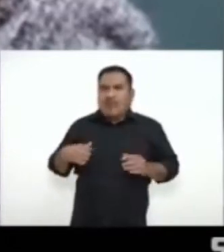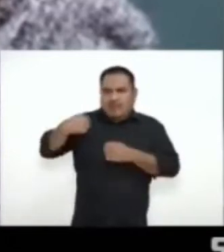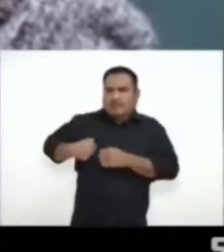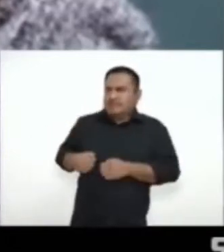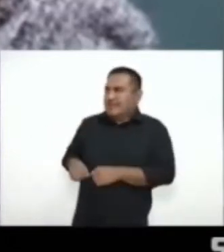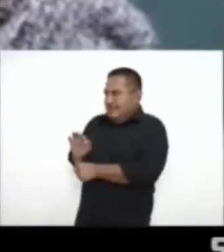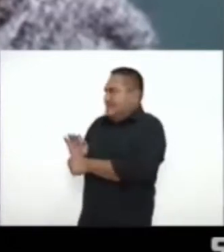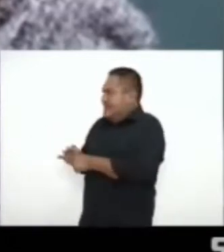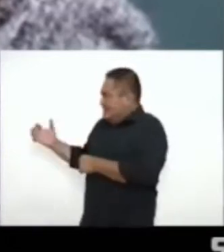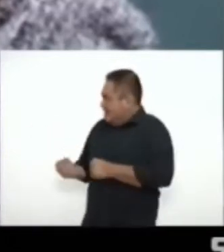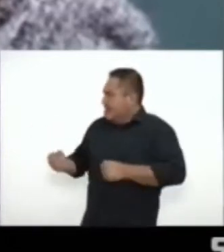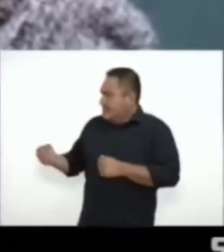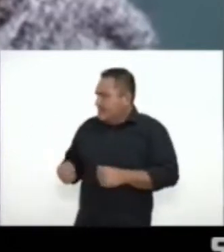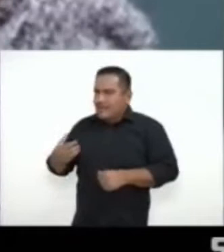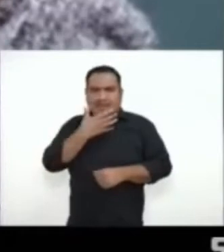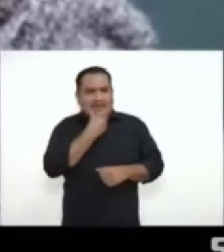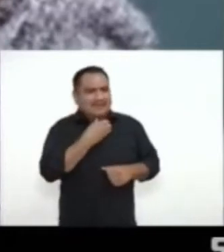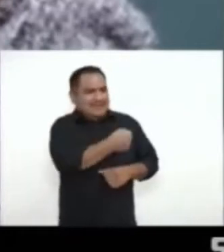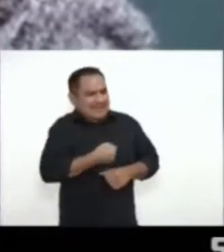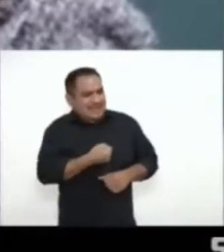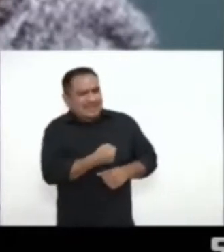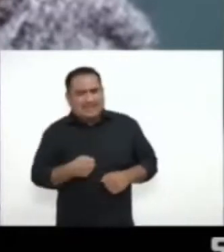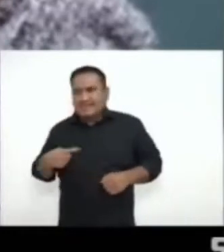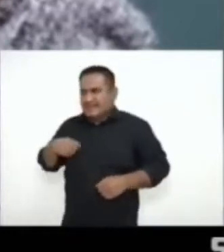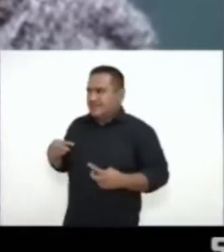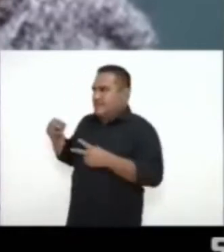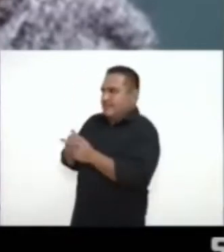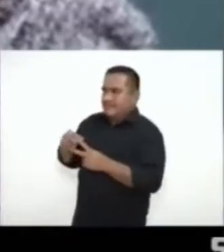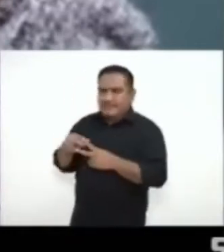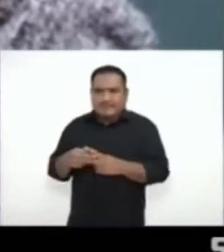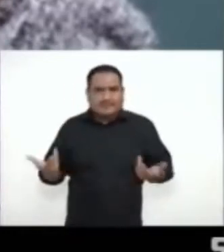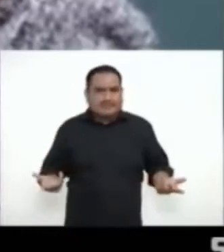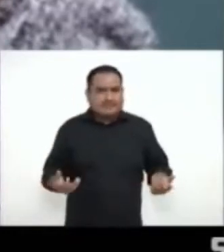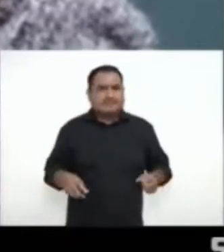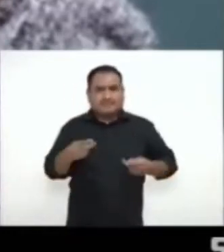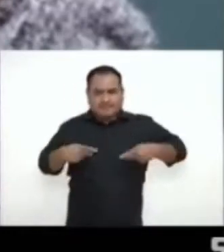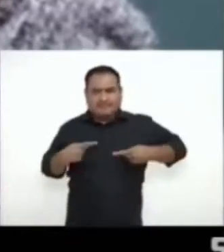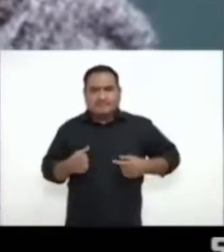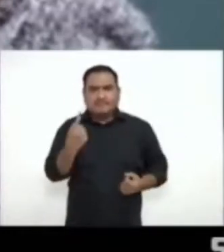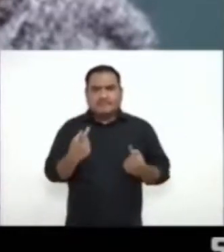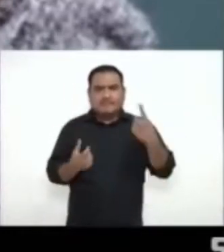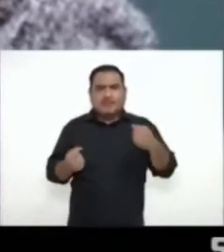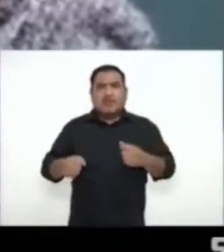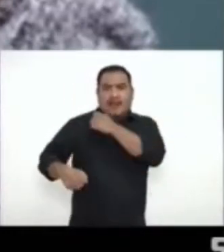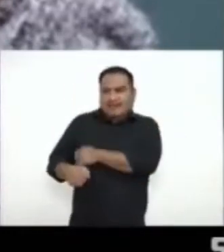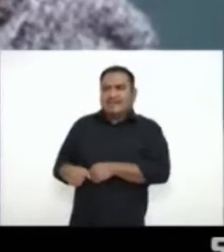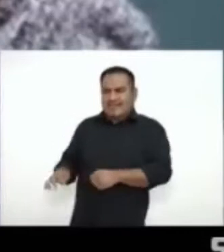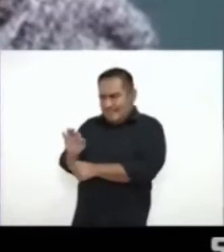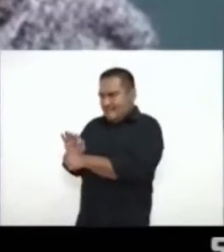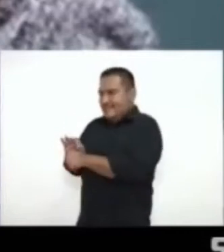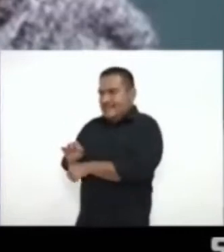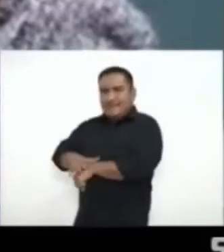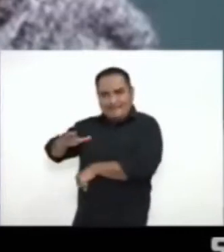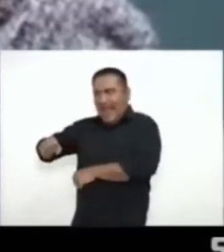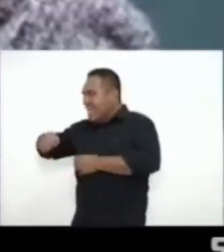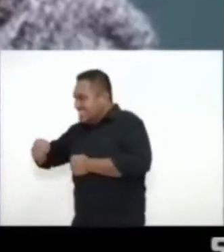bolsa, el hombre me la quiere quitar y entramos en esa parte. Habrá personas que van a defender la bolsa con uñas y dientes.